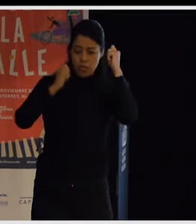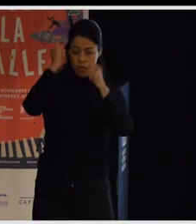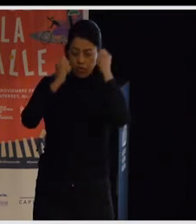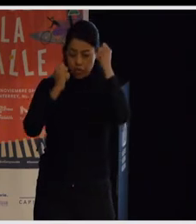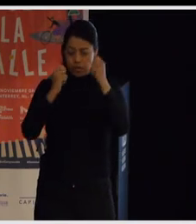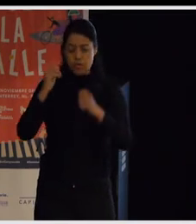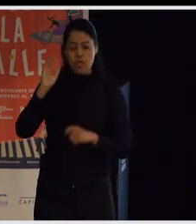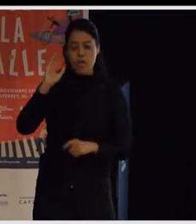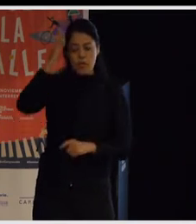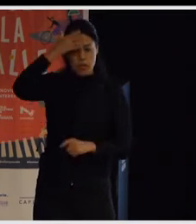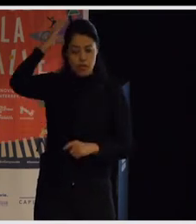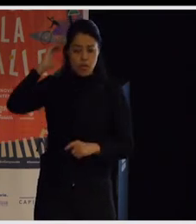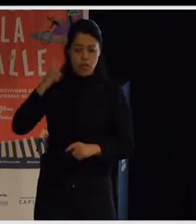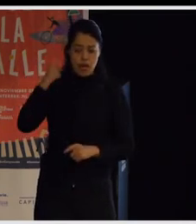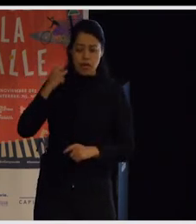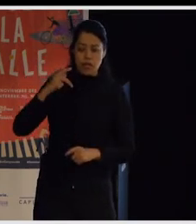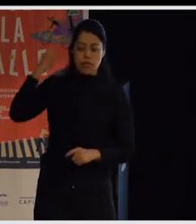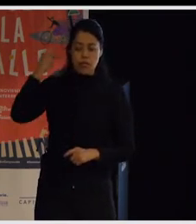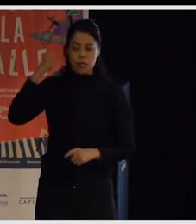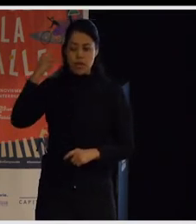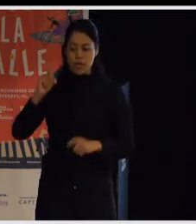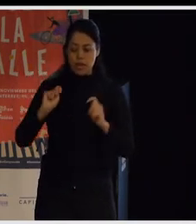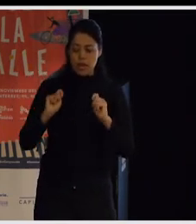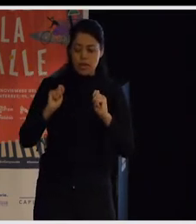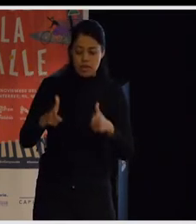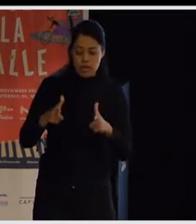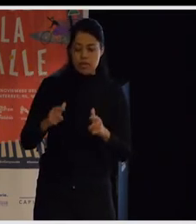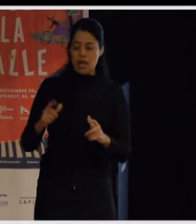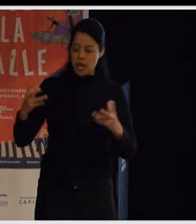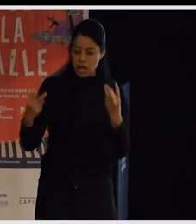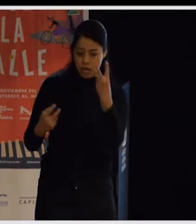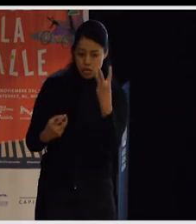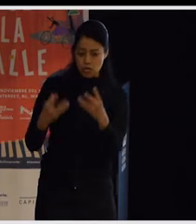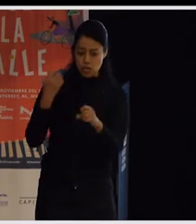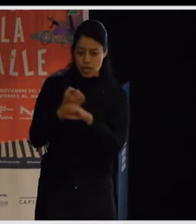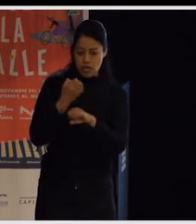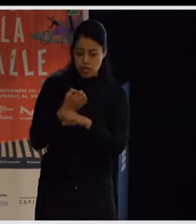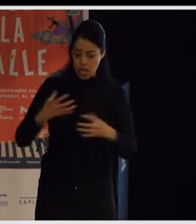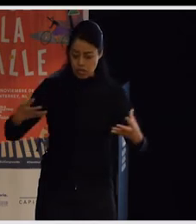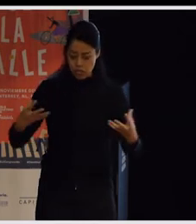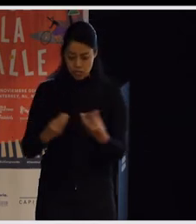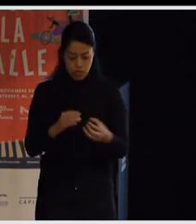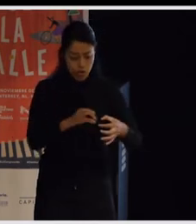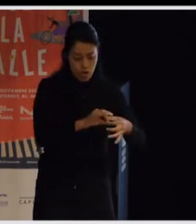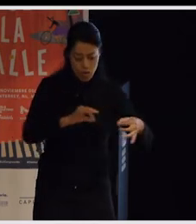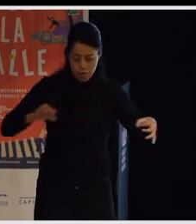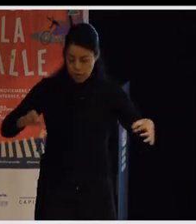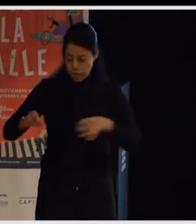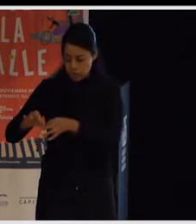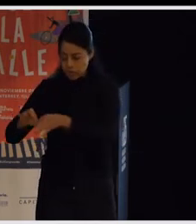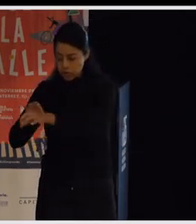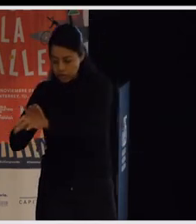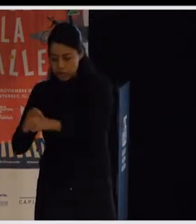y con la escala y lo que hicimos fue ir organizando como estas rutas en bicicleta cada fin de